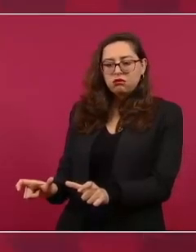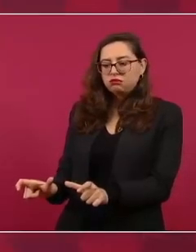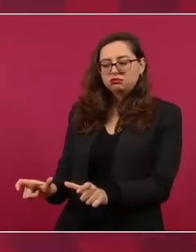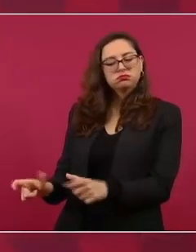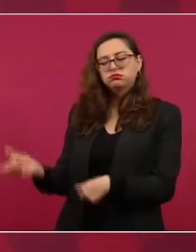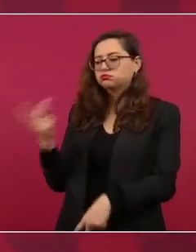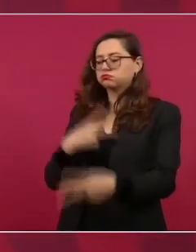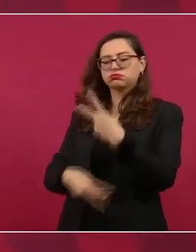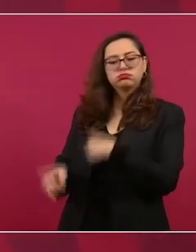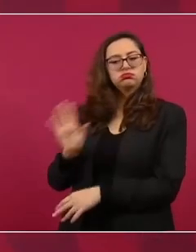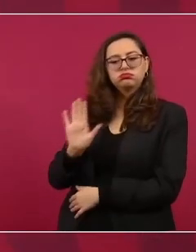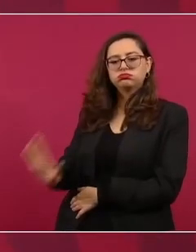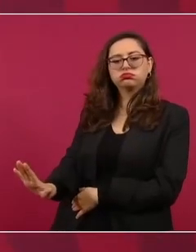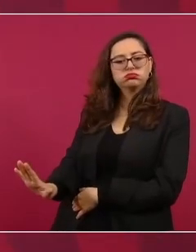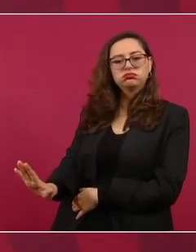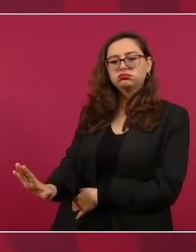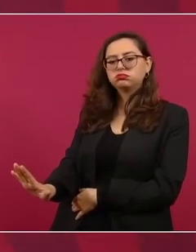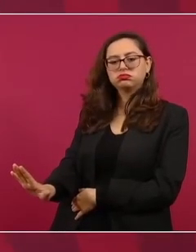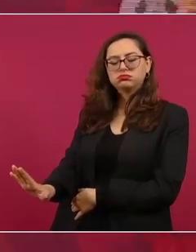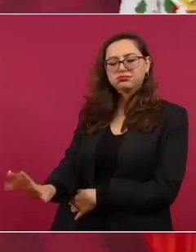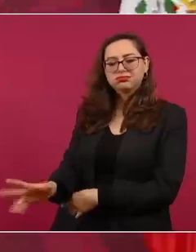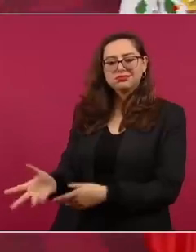donde muchos pierden la vida?